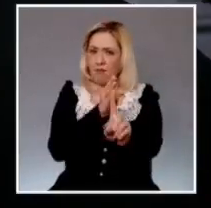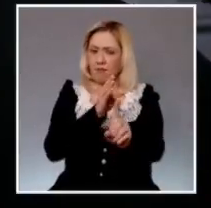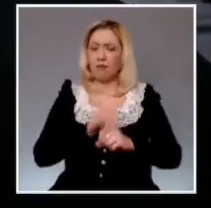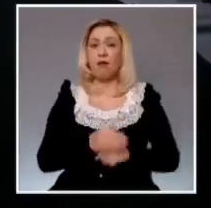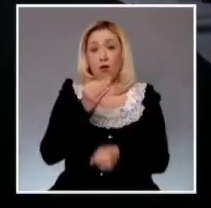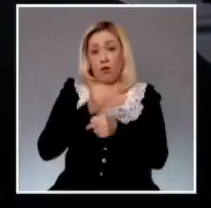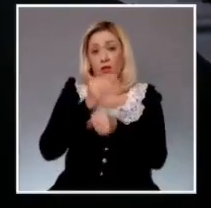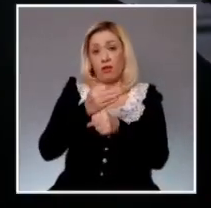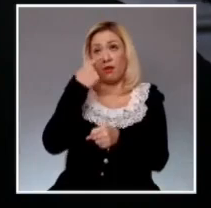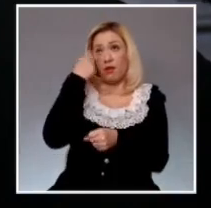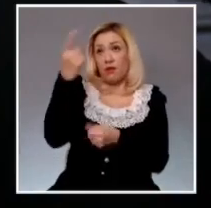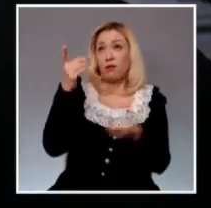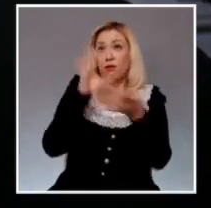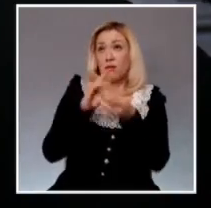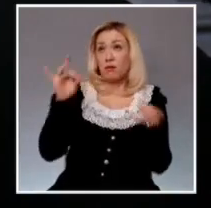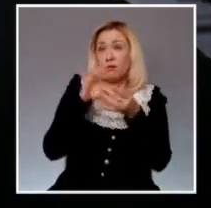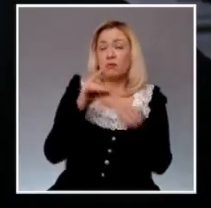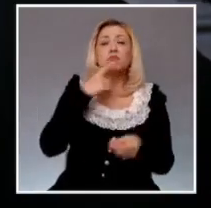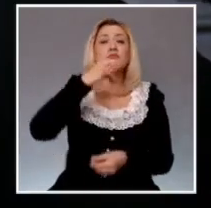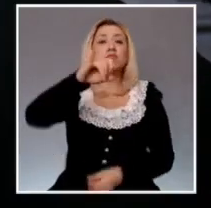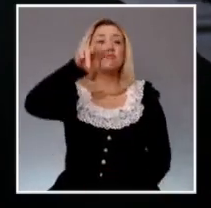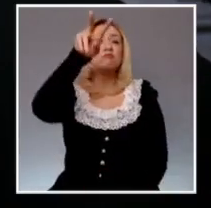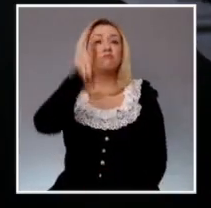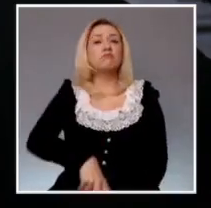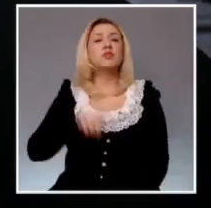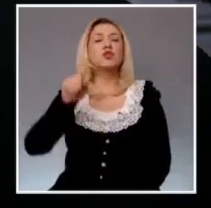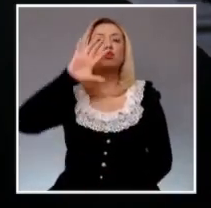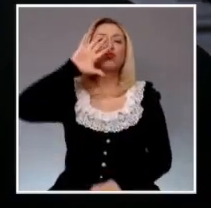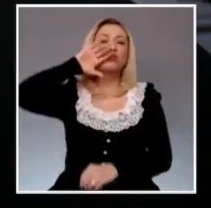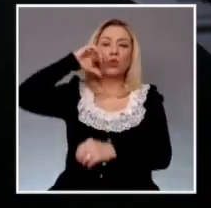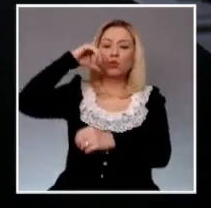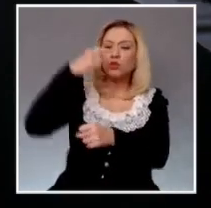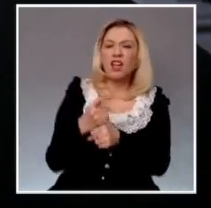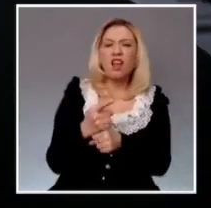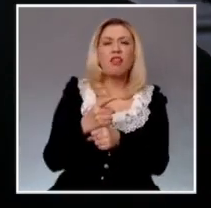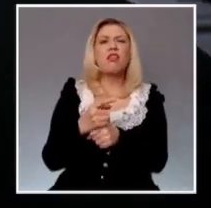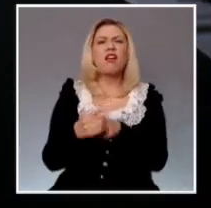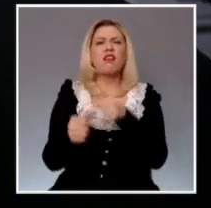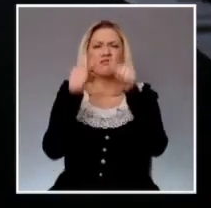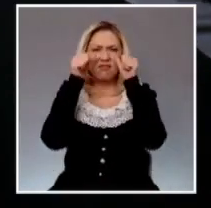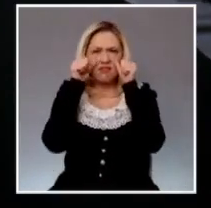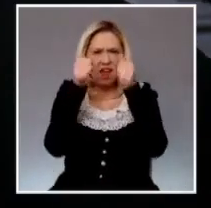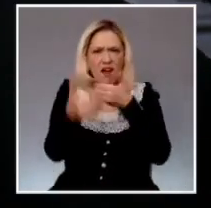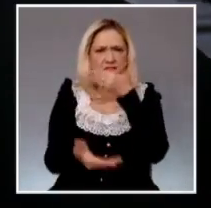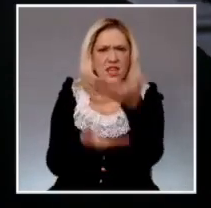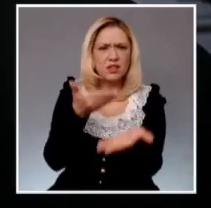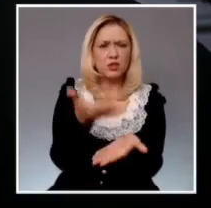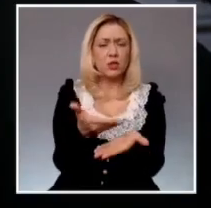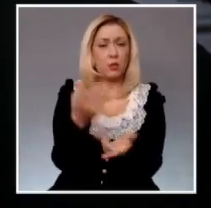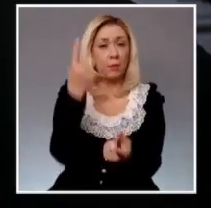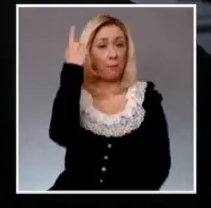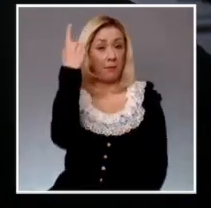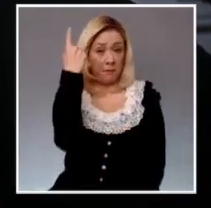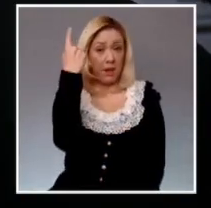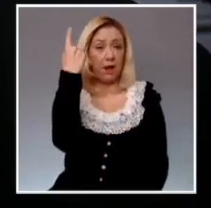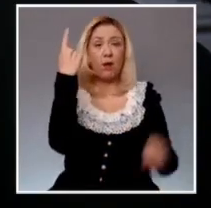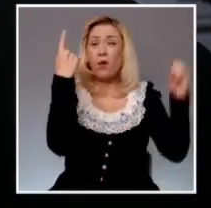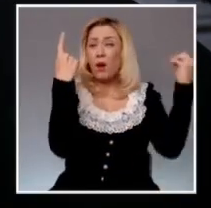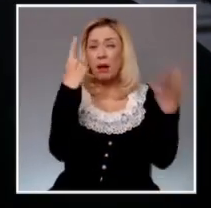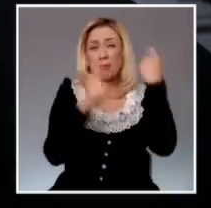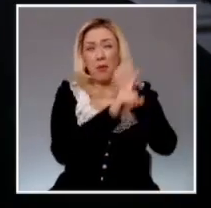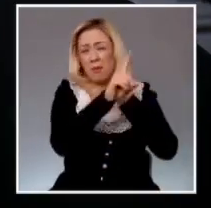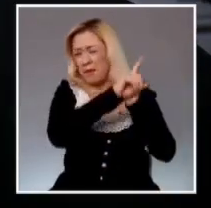una reafirmación de la voluntad de servicio en primer lugar, a pesar de todas las adversidades, y de compromiso